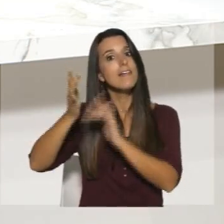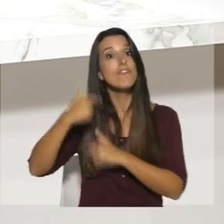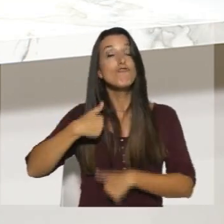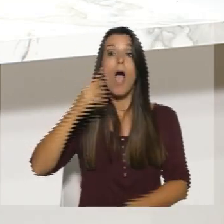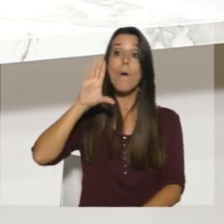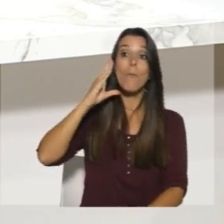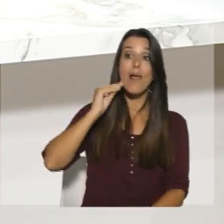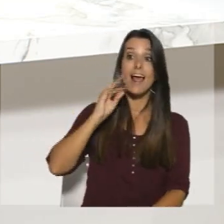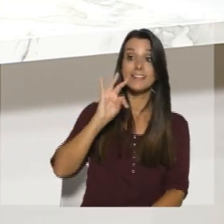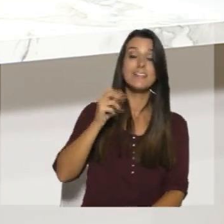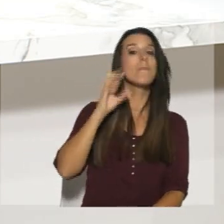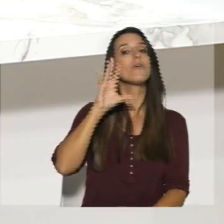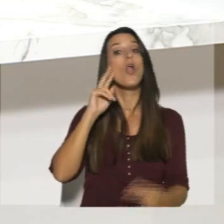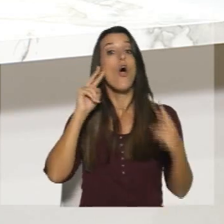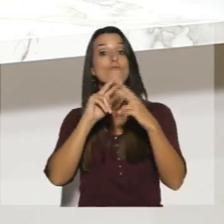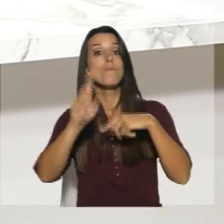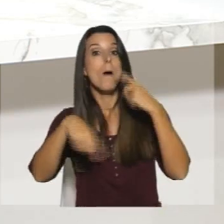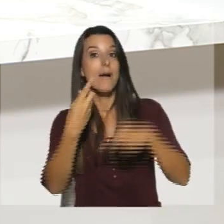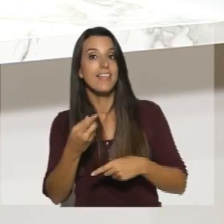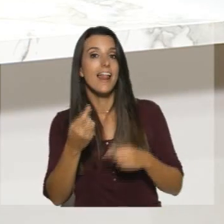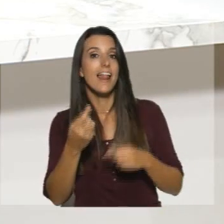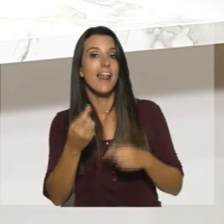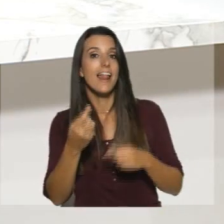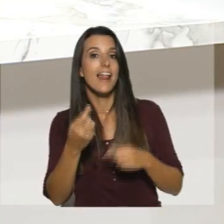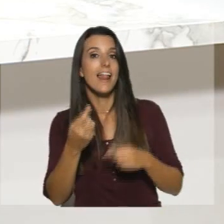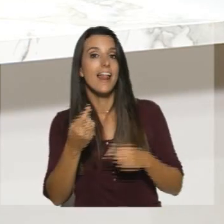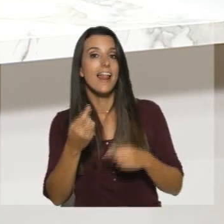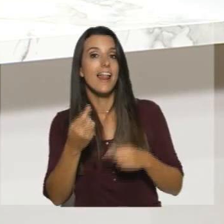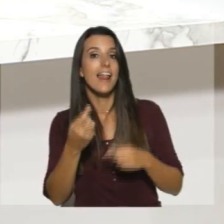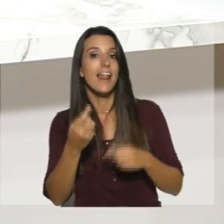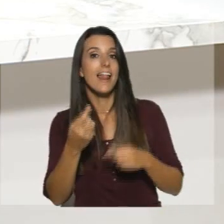que es una maravilla. Paulita, nos vemos mañana. Nos vemos mañana con más cosas ricas. Con más cosas riquísimas, sin duda.